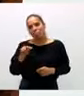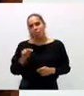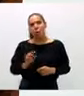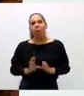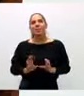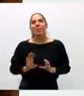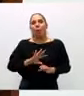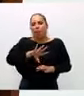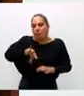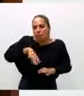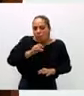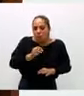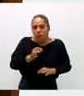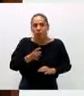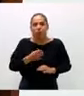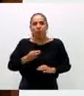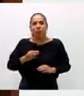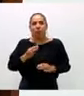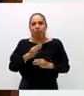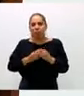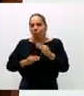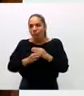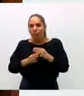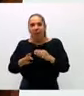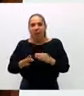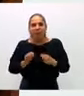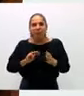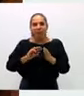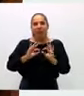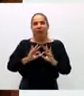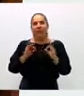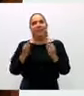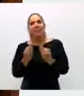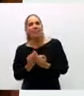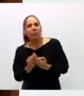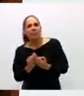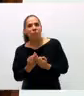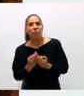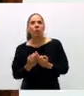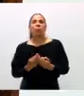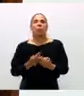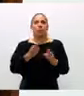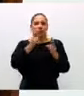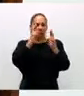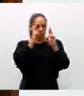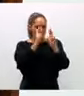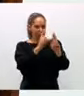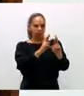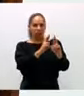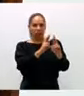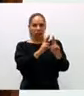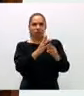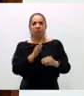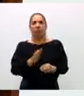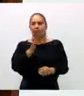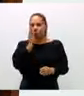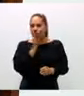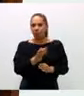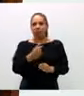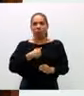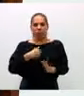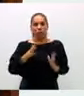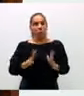hay que buscar un conjunto de estrategias que lleven a la persona a reconocer su participación o